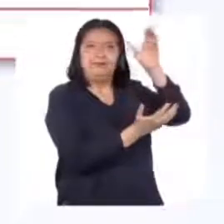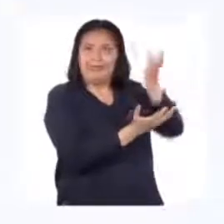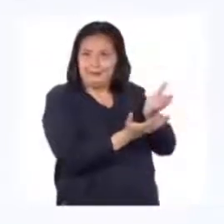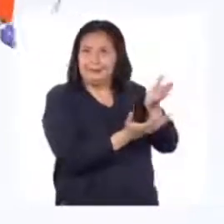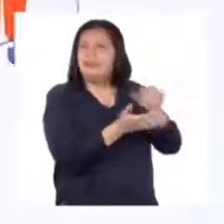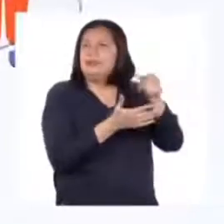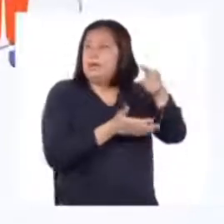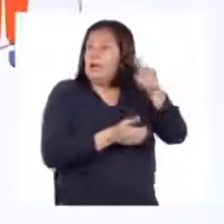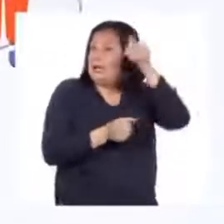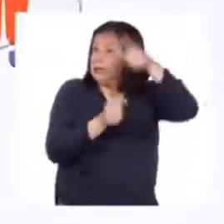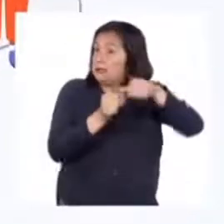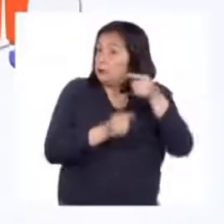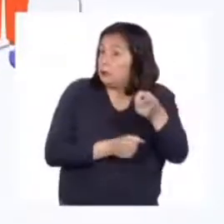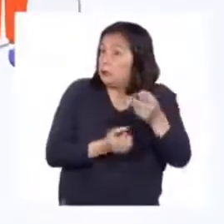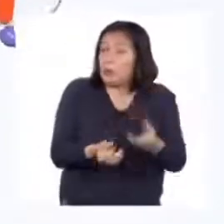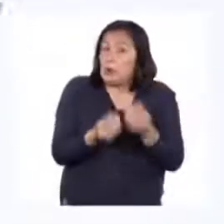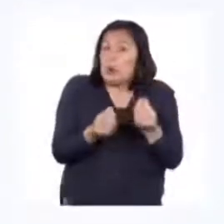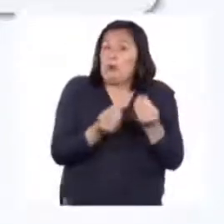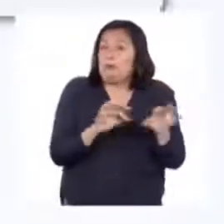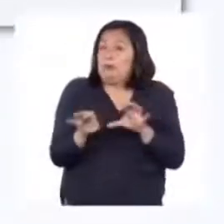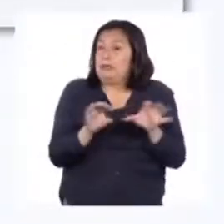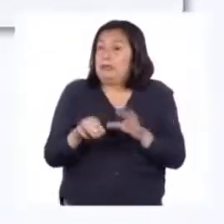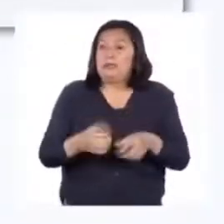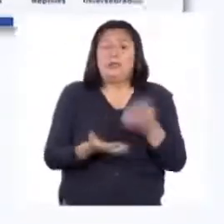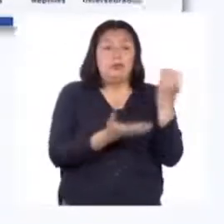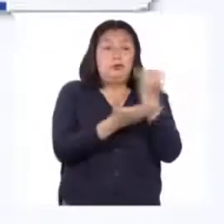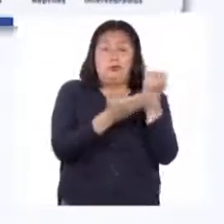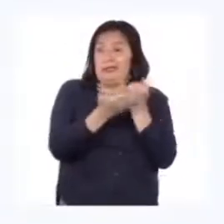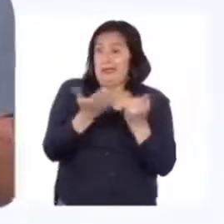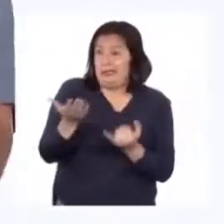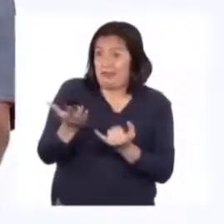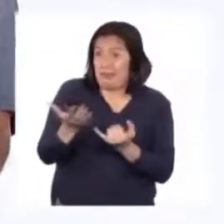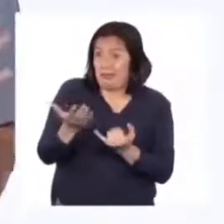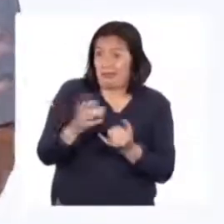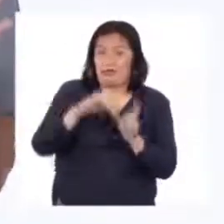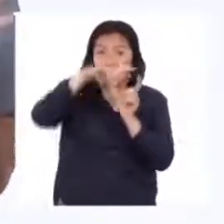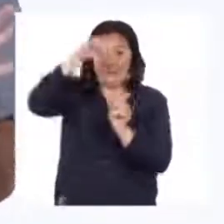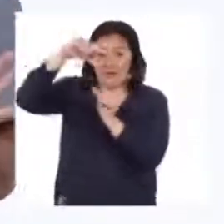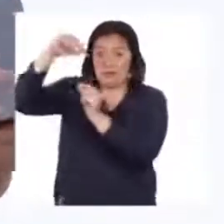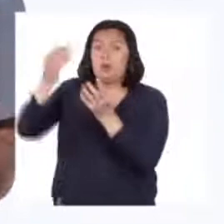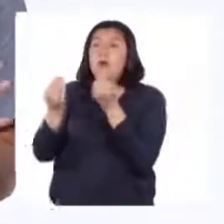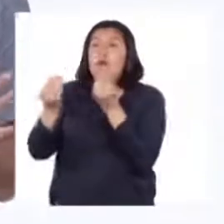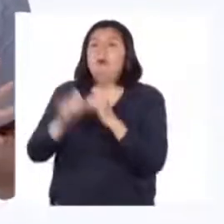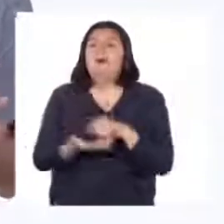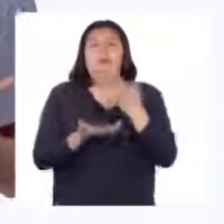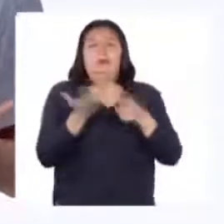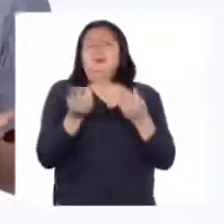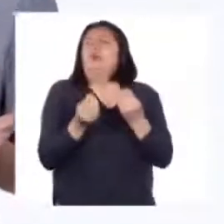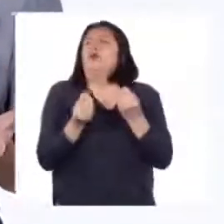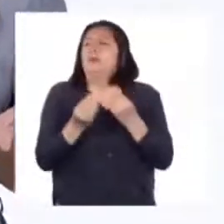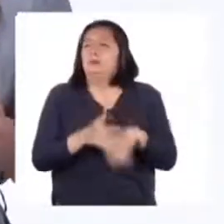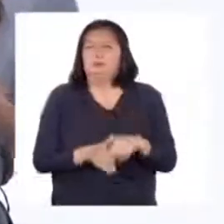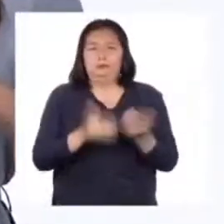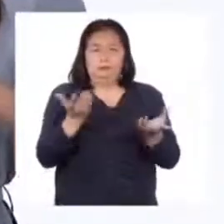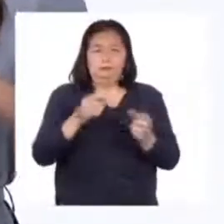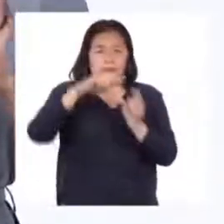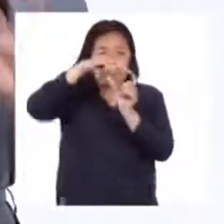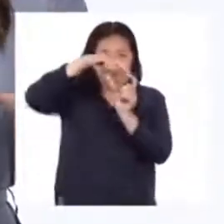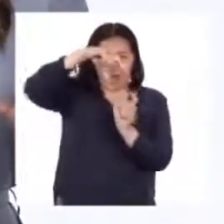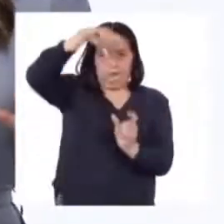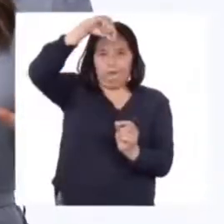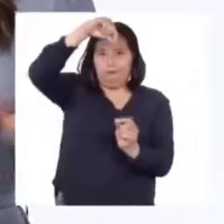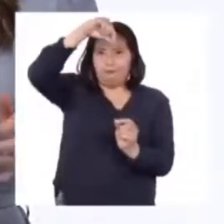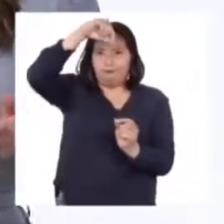frecuencias. ¿Recuerdan cómo realizaron el gráfico de barras? A ver, este gráfico está formado por rectángulos